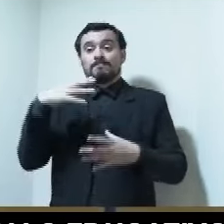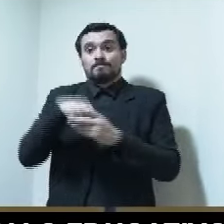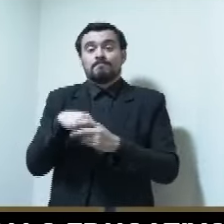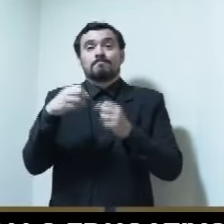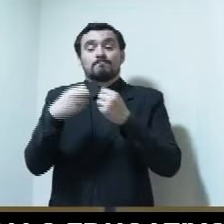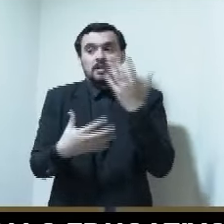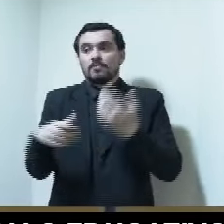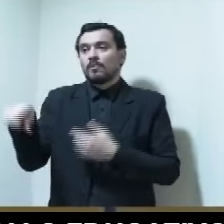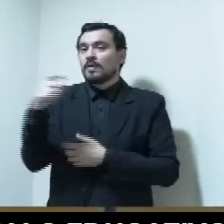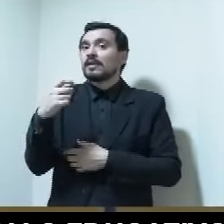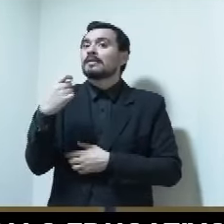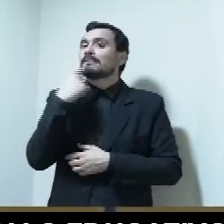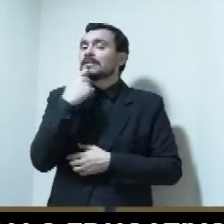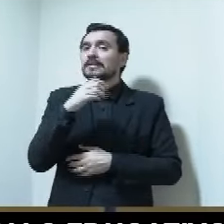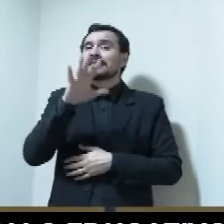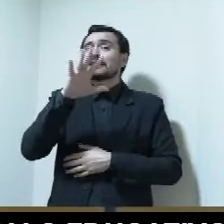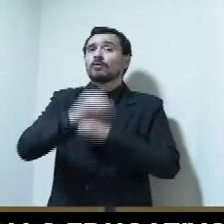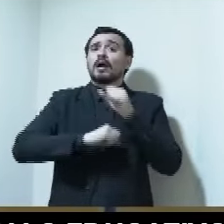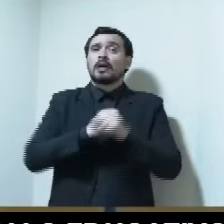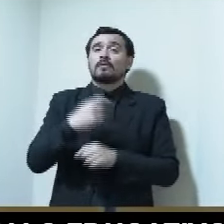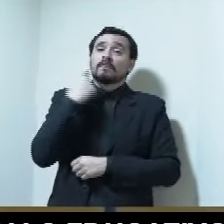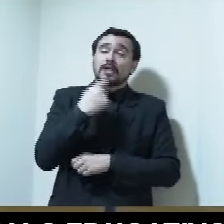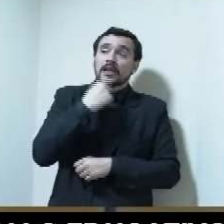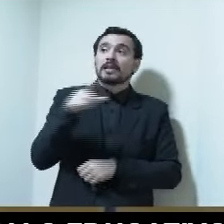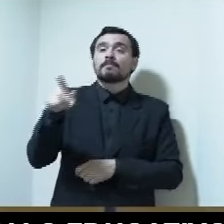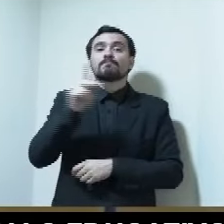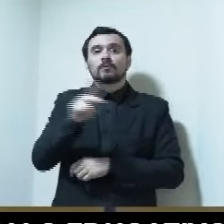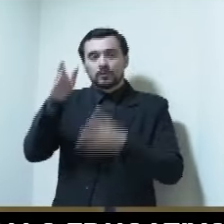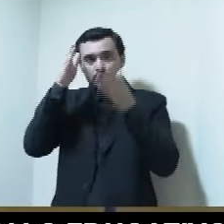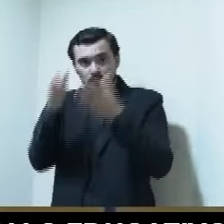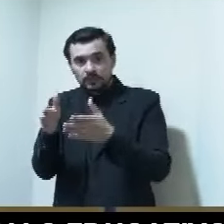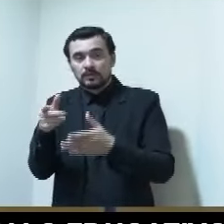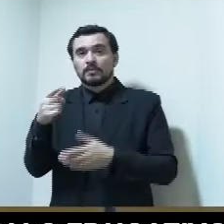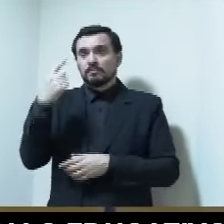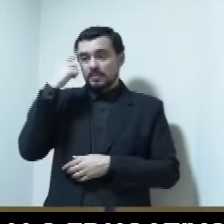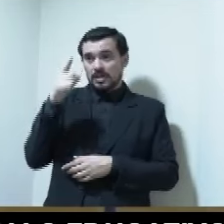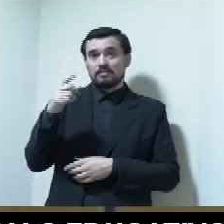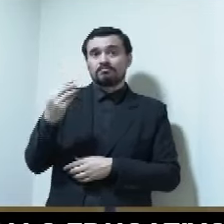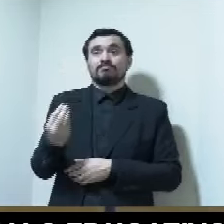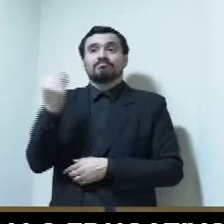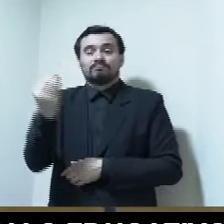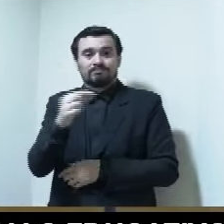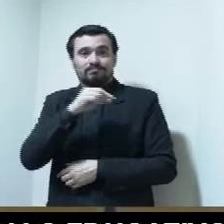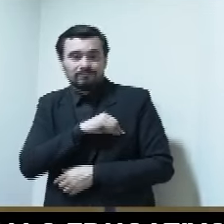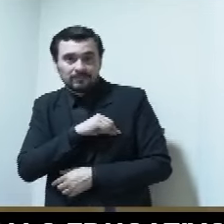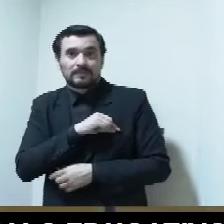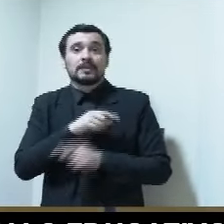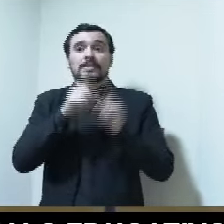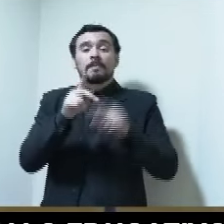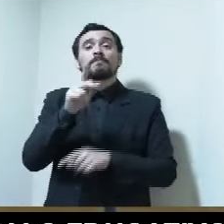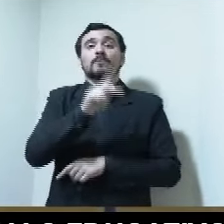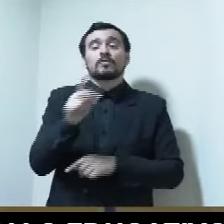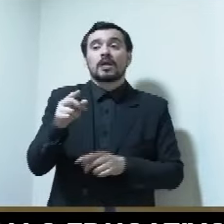a saldar una deuda de casi 5 años con el sector docente, tanto por el escalafón como por las maestras que hicieron reemplazo